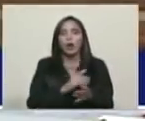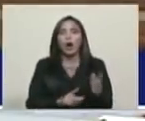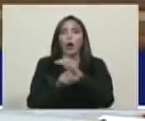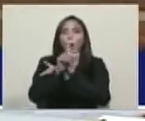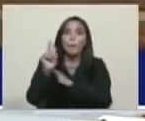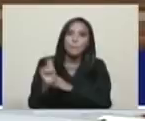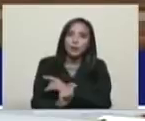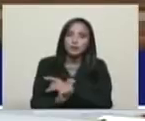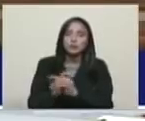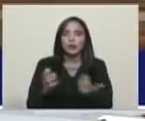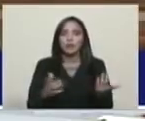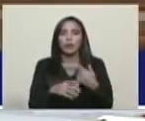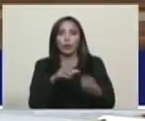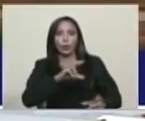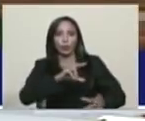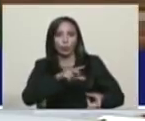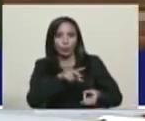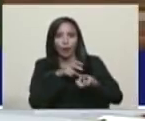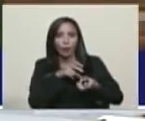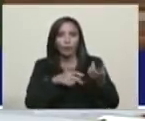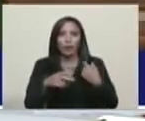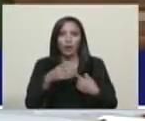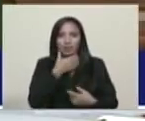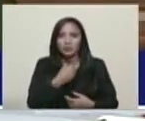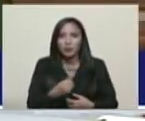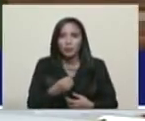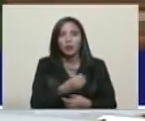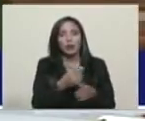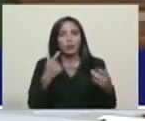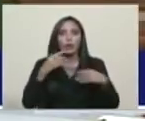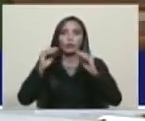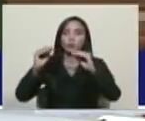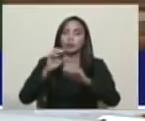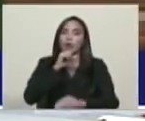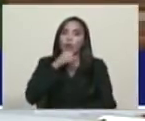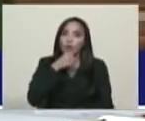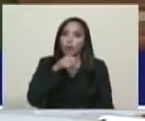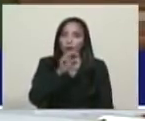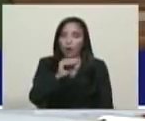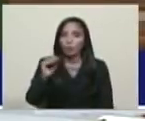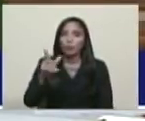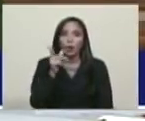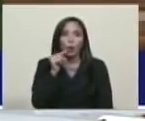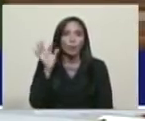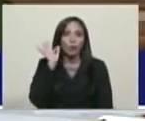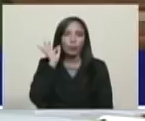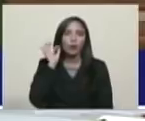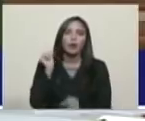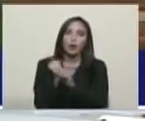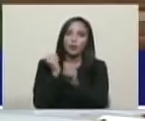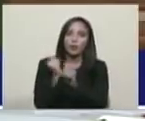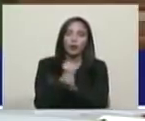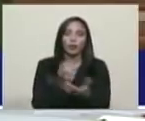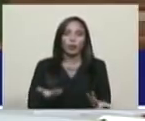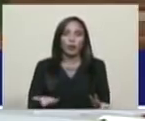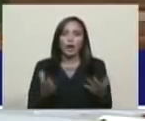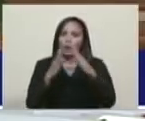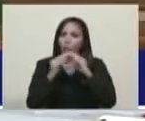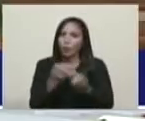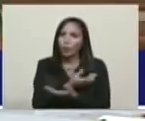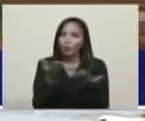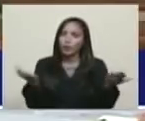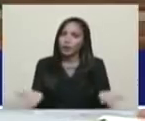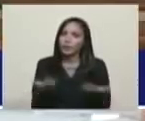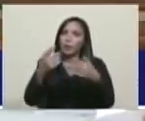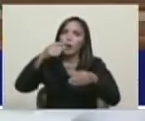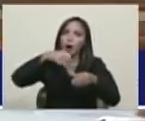mis aguinaldos en petro. Es el llamado que le hago a los pensionados, a las pensionadas, a los trabajadores, a las trabajadoras.